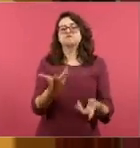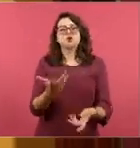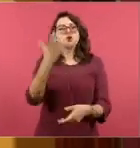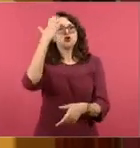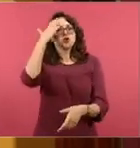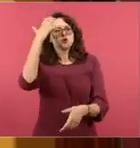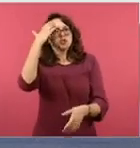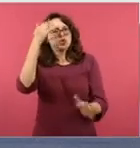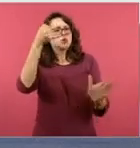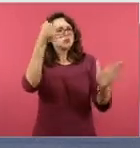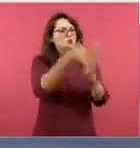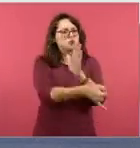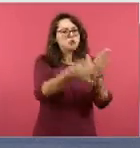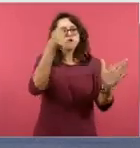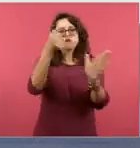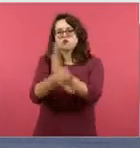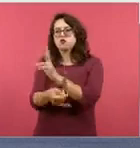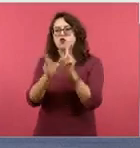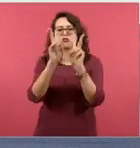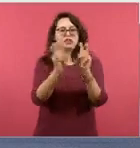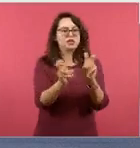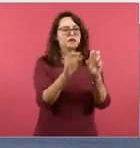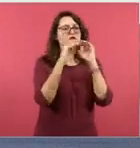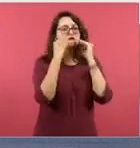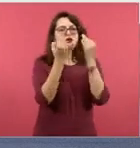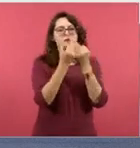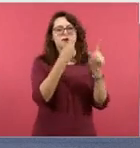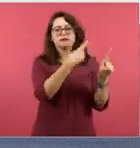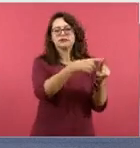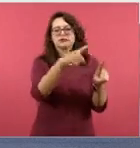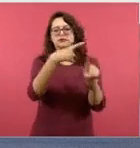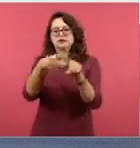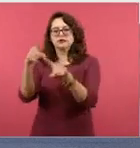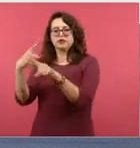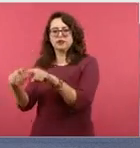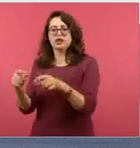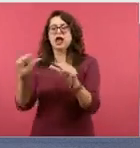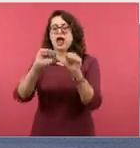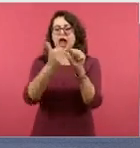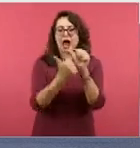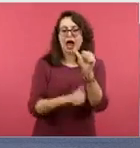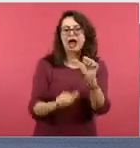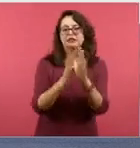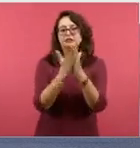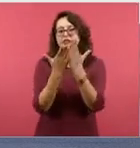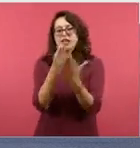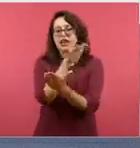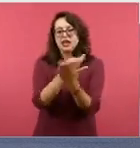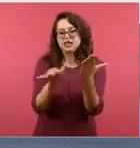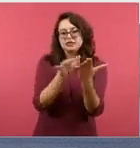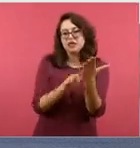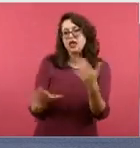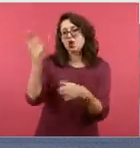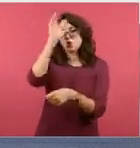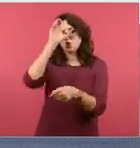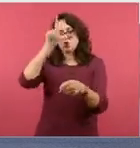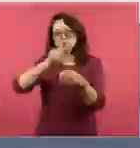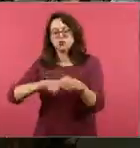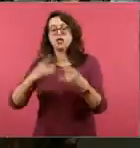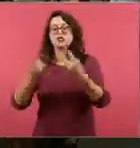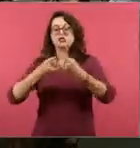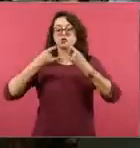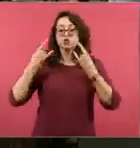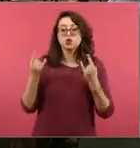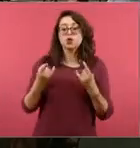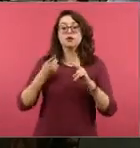con diferentes formatos. ¿Cuáles son esas áreas de conocimiento? Arte, literatura, cultura, historia y matemáticas.